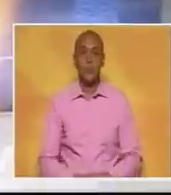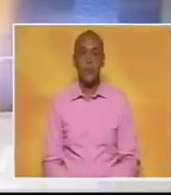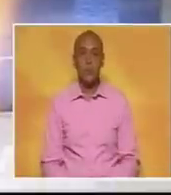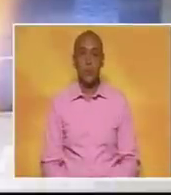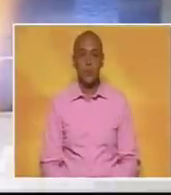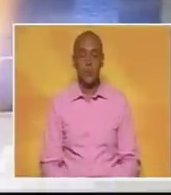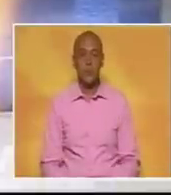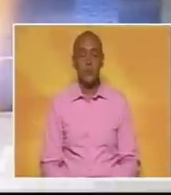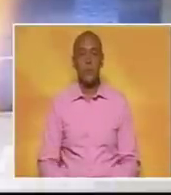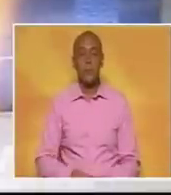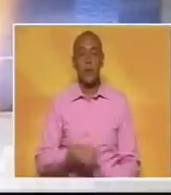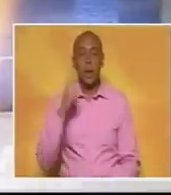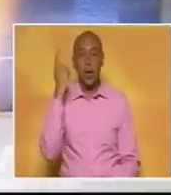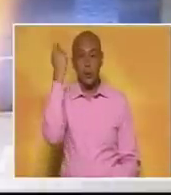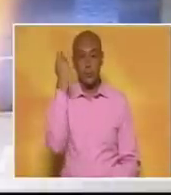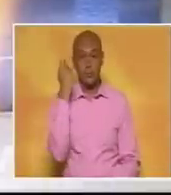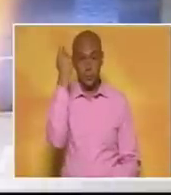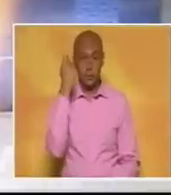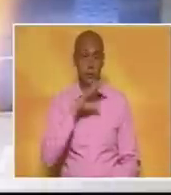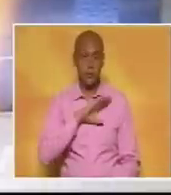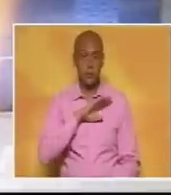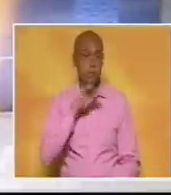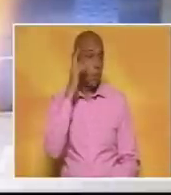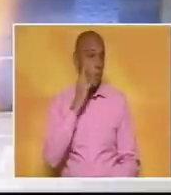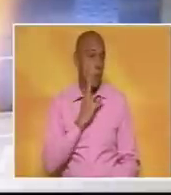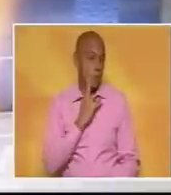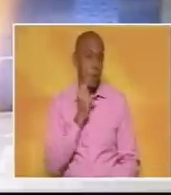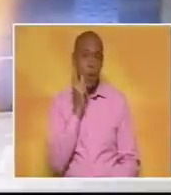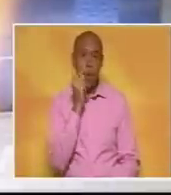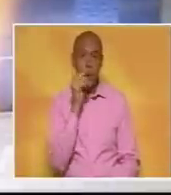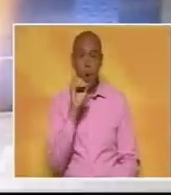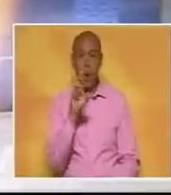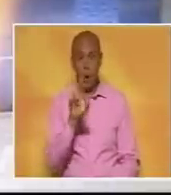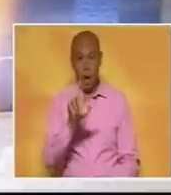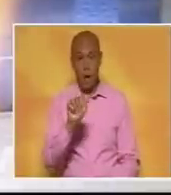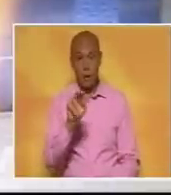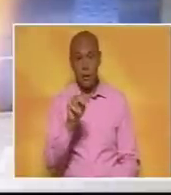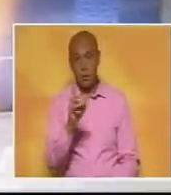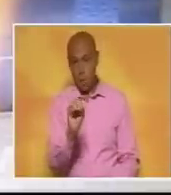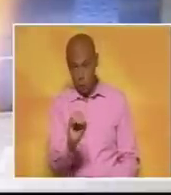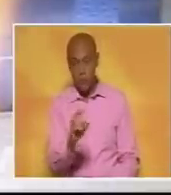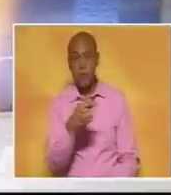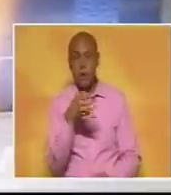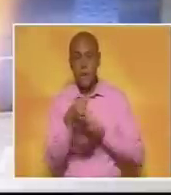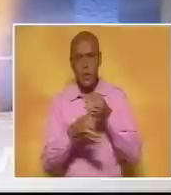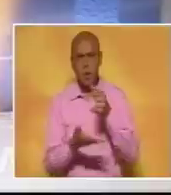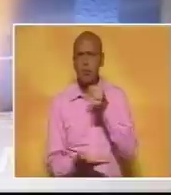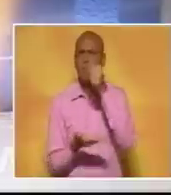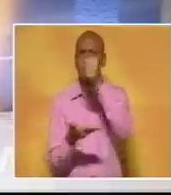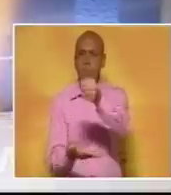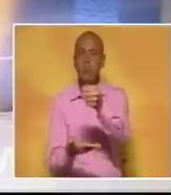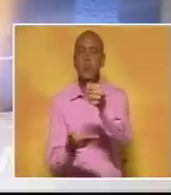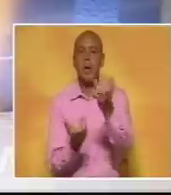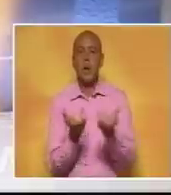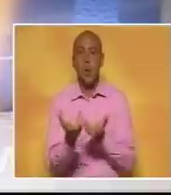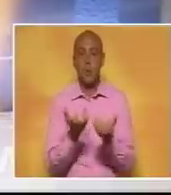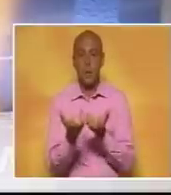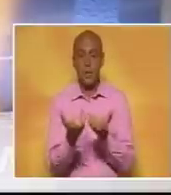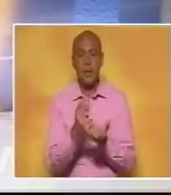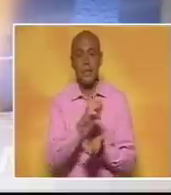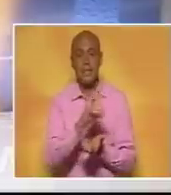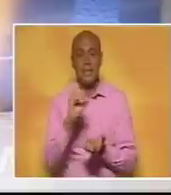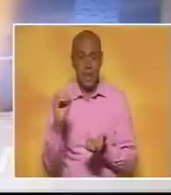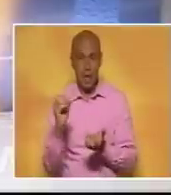Y el diputado del Consejo Legislativo del Estado Bolívar, Orlando Guzmán, informó sobre la entrega de un kit de cocina a más de 100